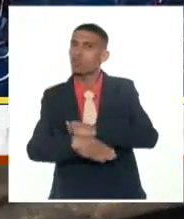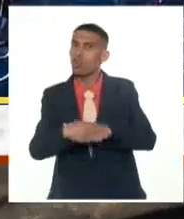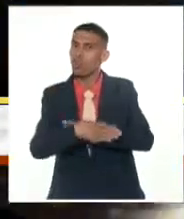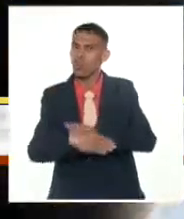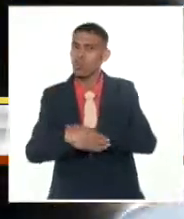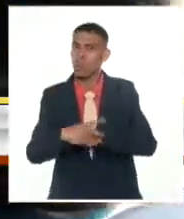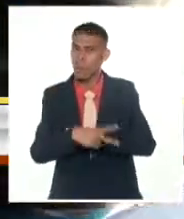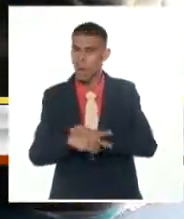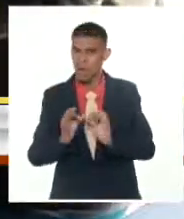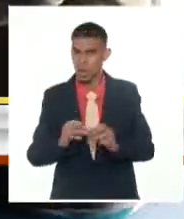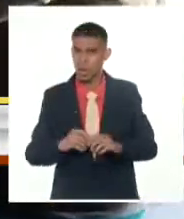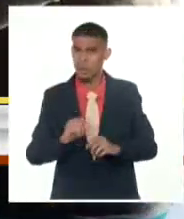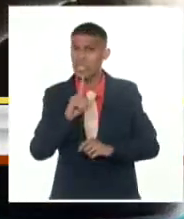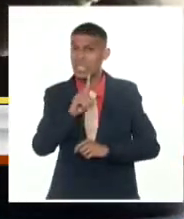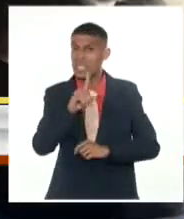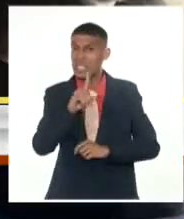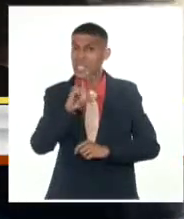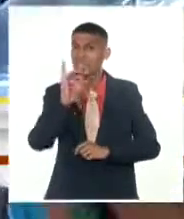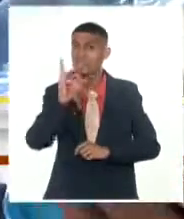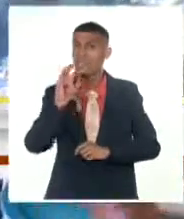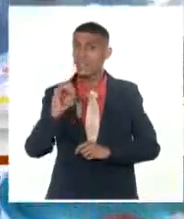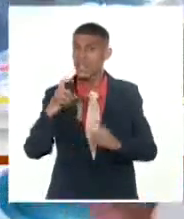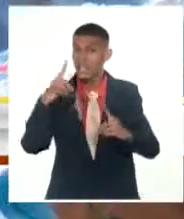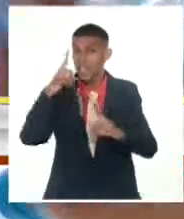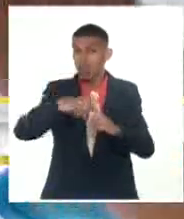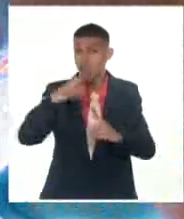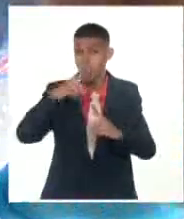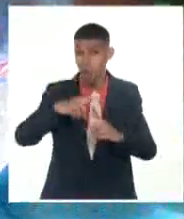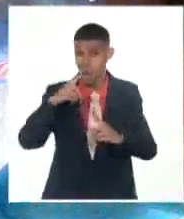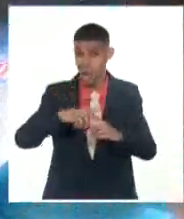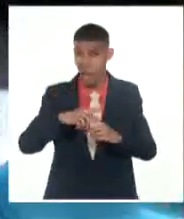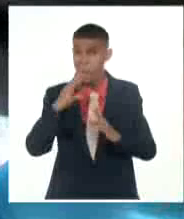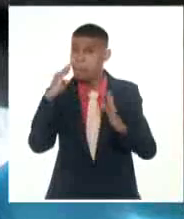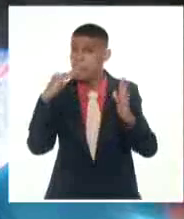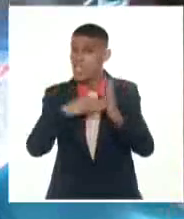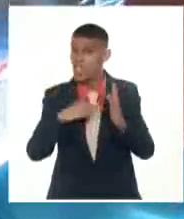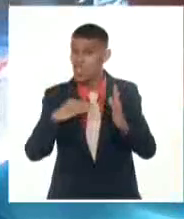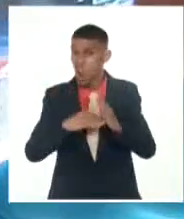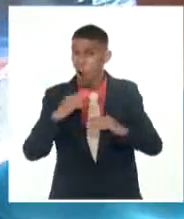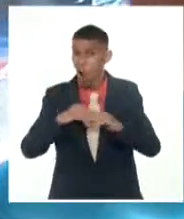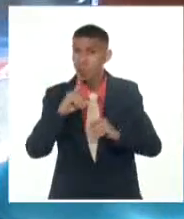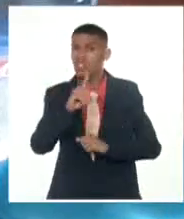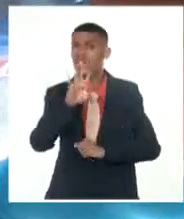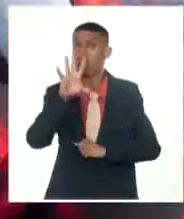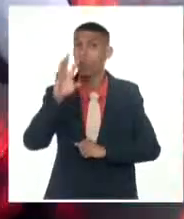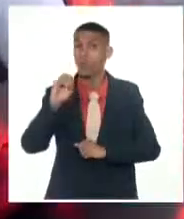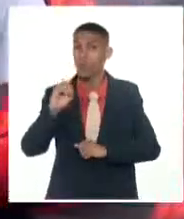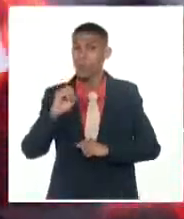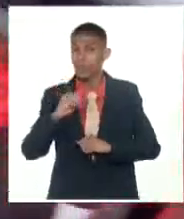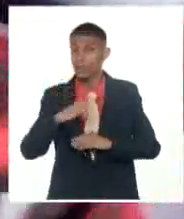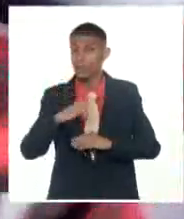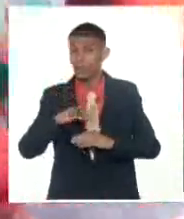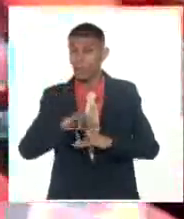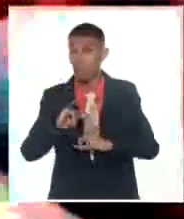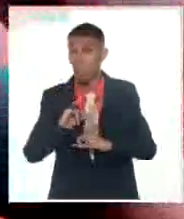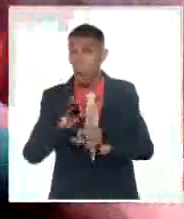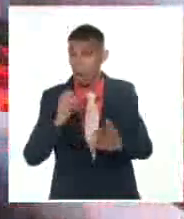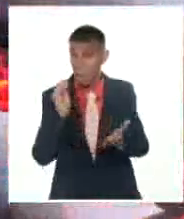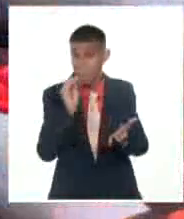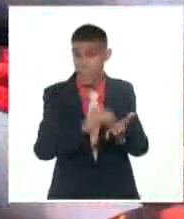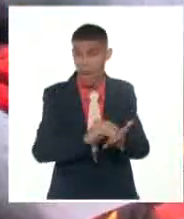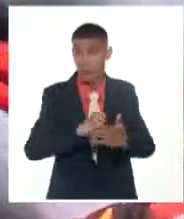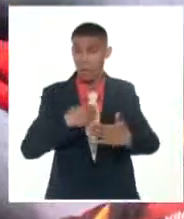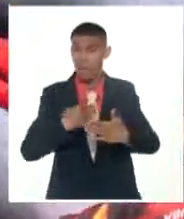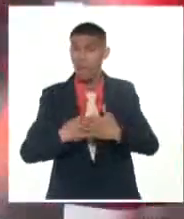comercializaron 170 toneladas, facturando $1,000,000 y unos 50,000 en divisas a la cuenta empresarial, y